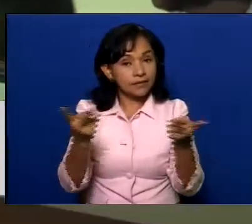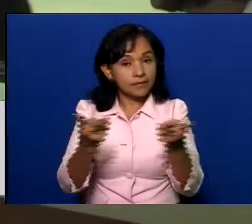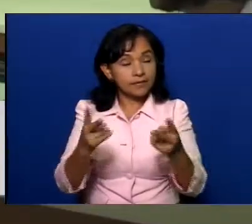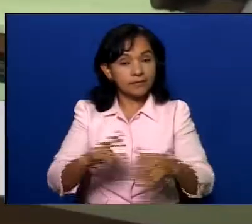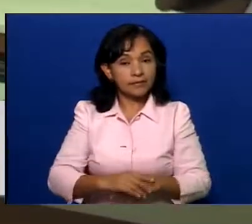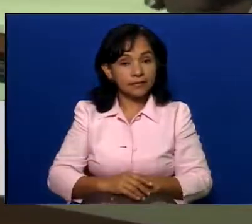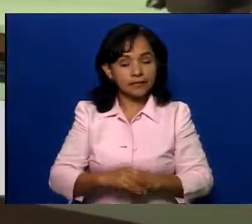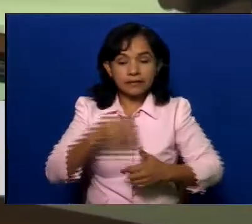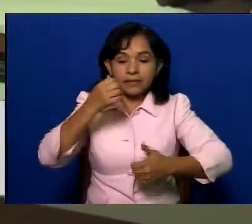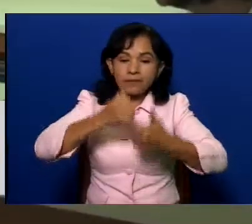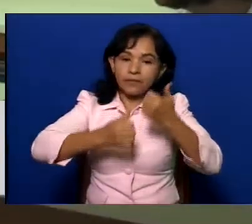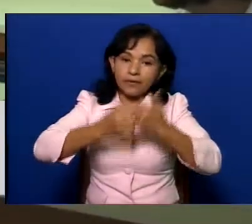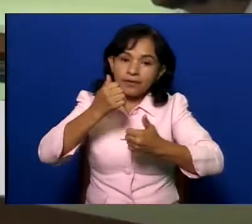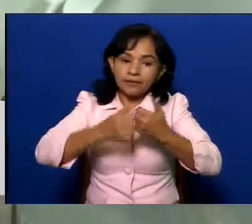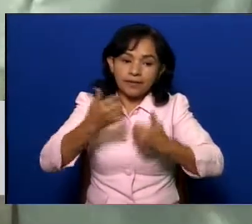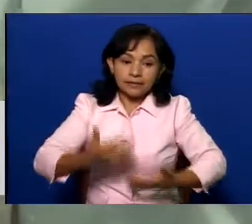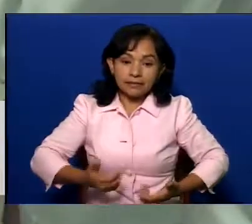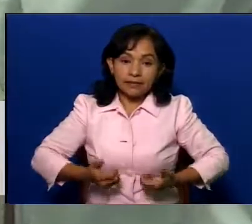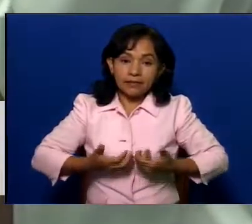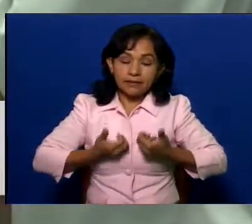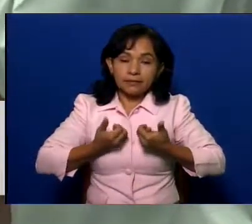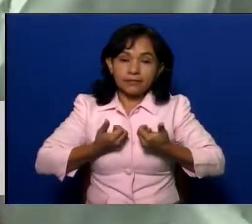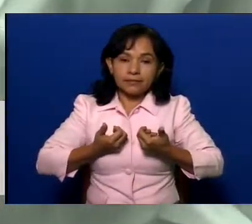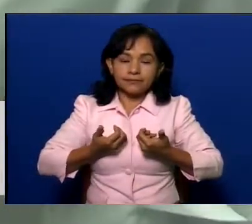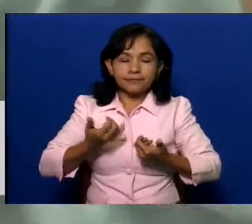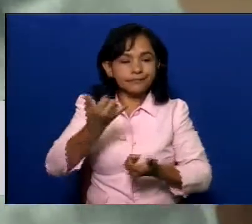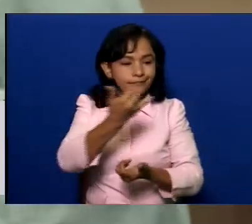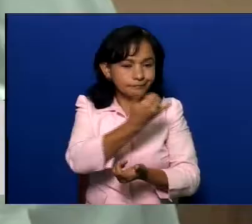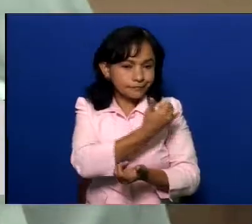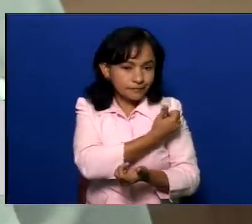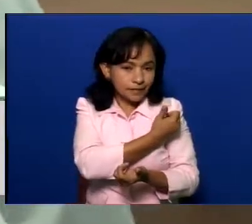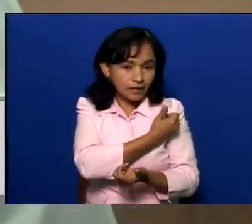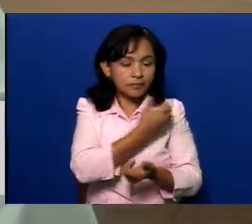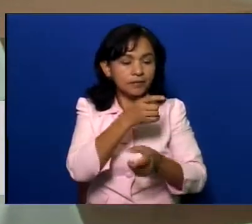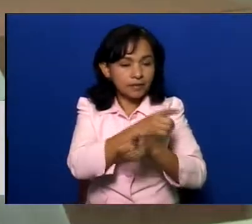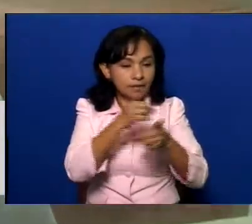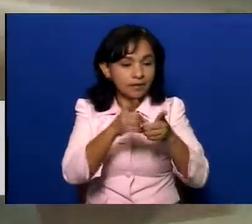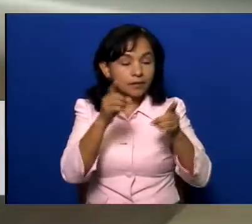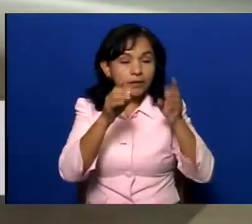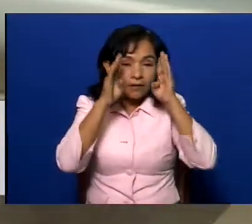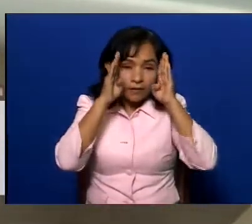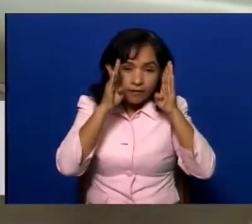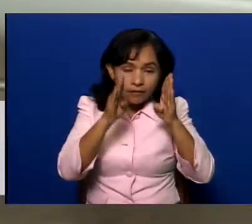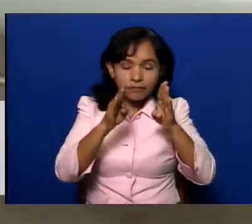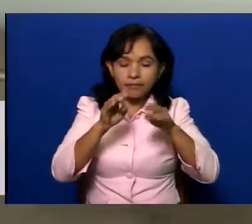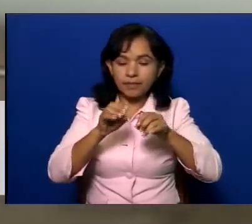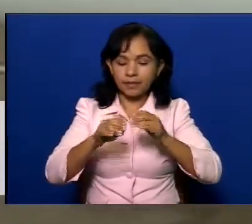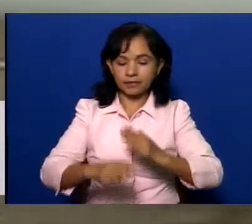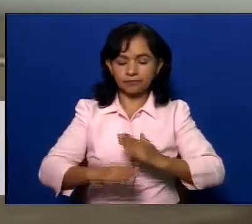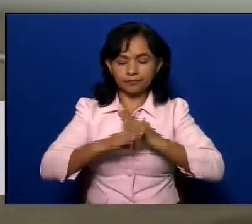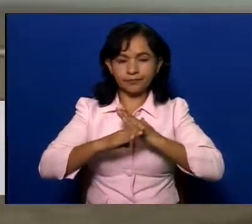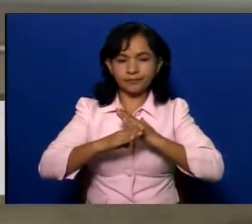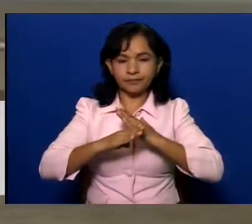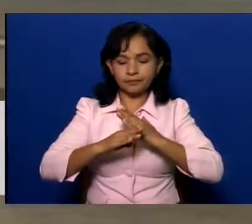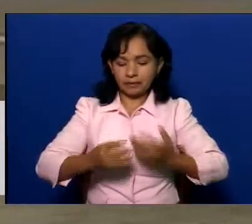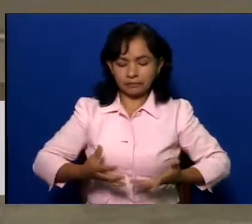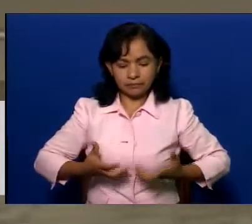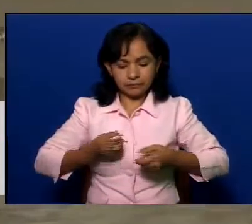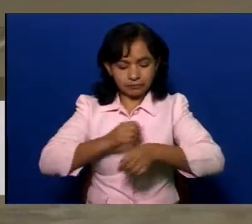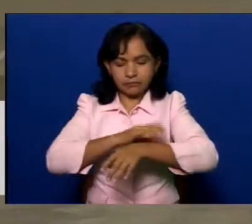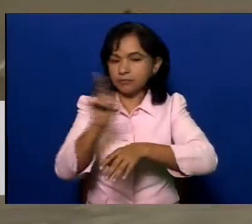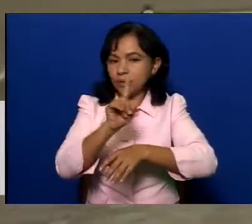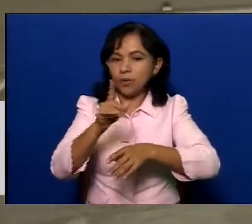atención especializada, que se podría decir. Y el Berta Calderón pues ha recibido algunos esfuerzos. Los